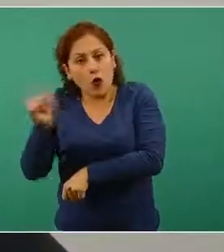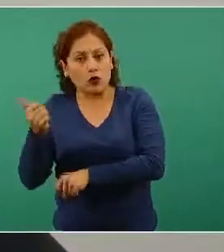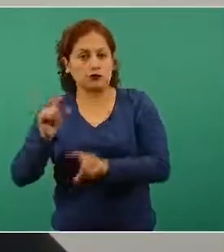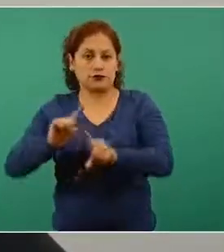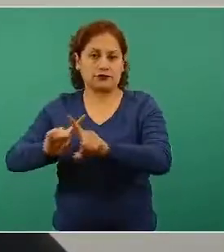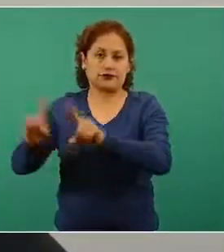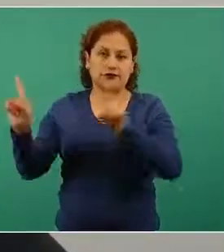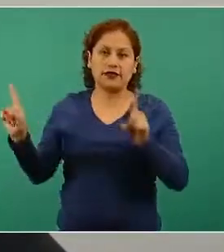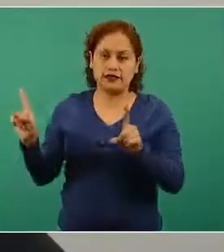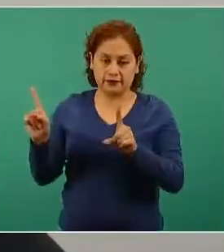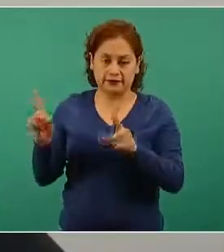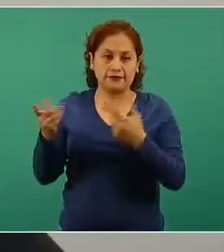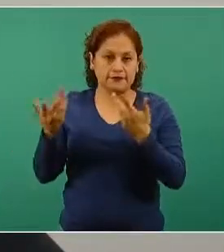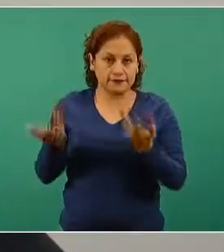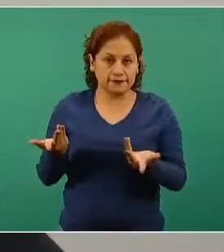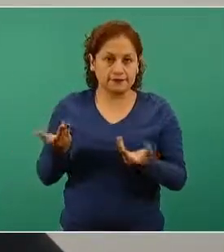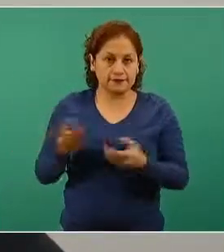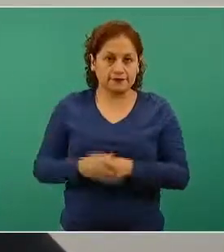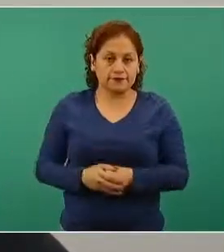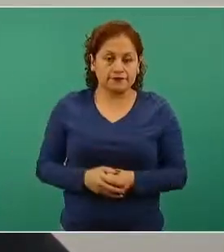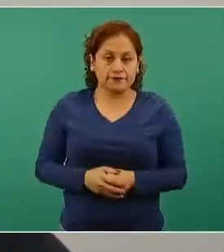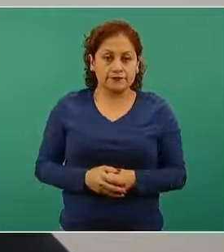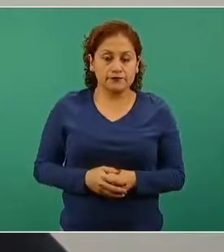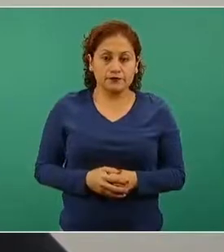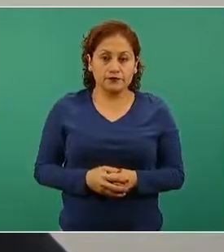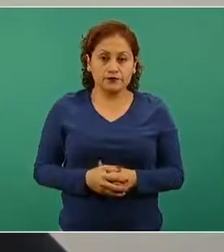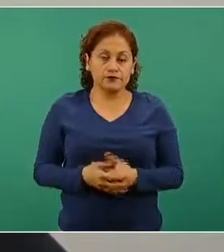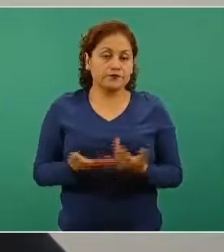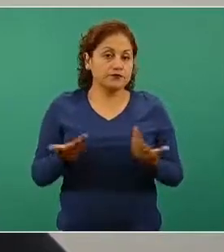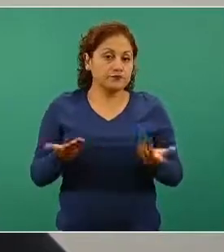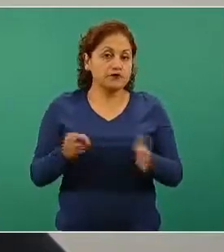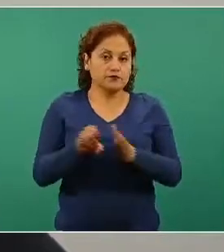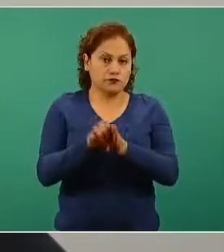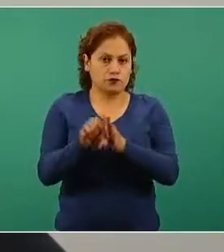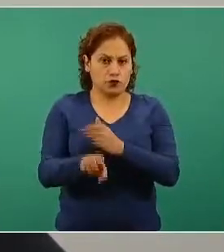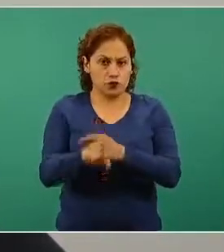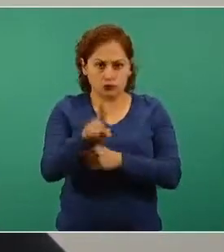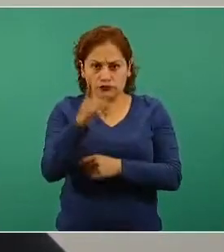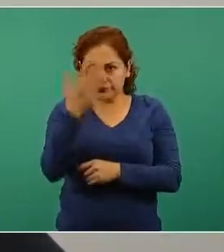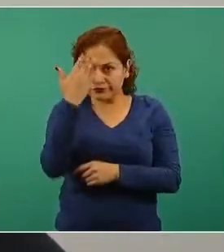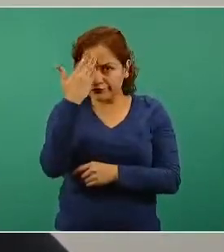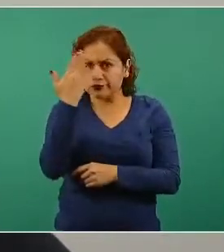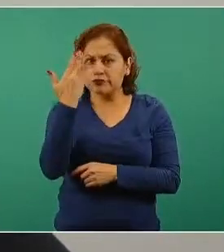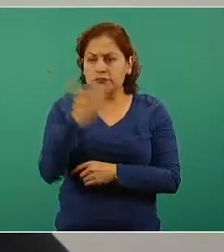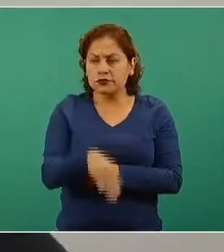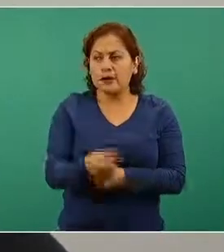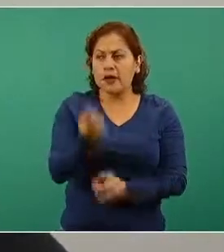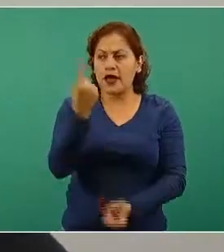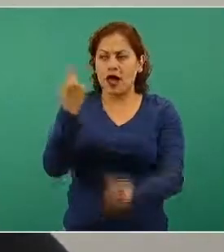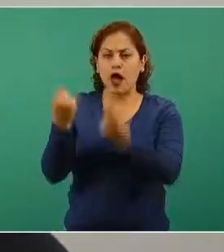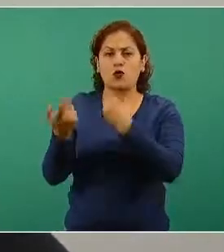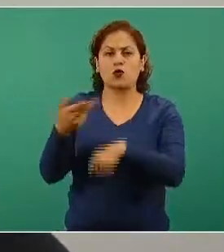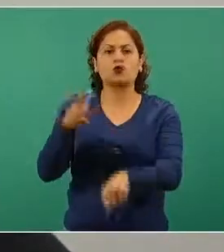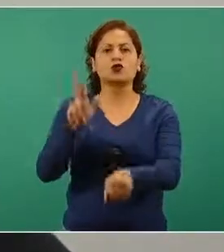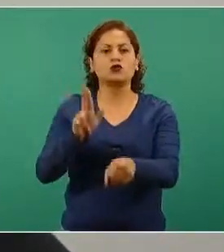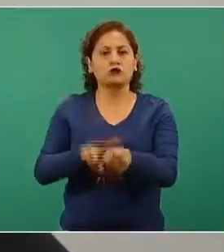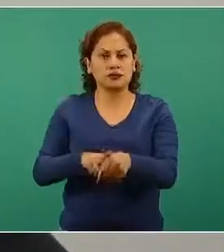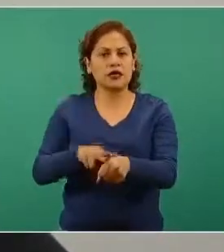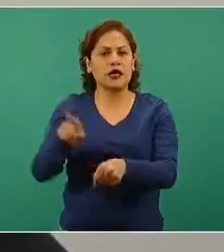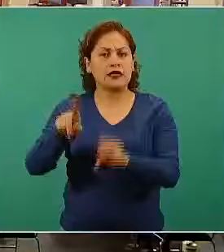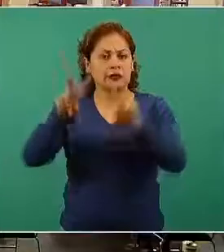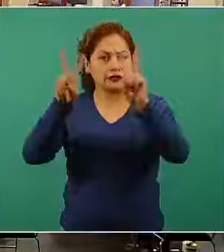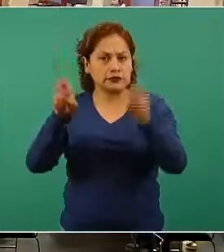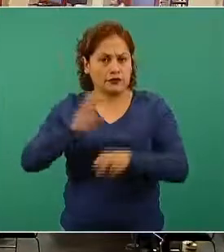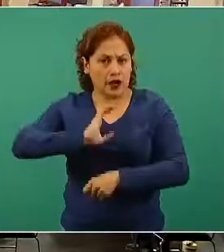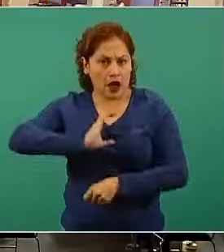por tener otro tipo de enfermedades. Un caso de ellos son, por ejemplo, los diferentes hospitales oncológicos, los